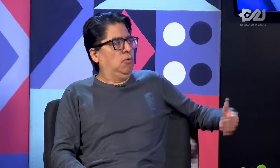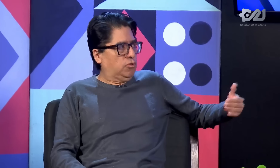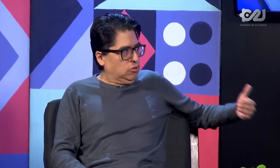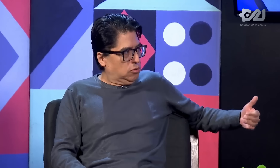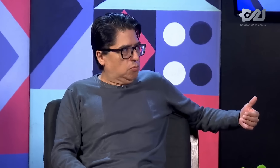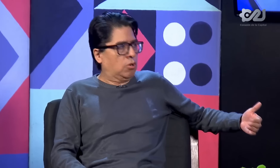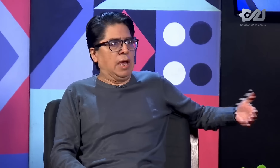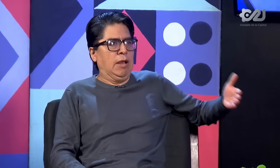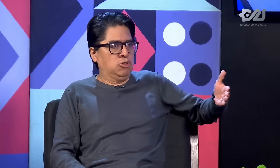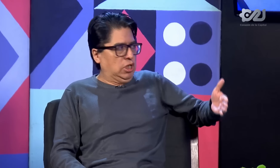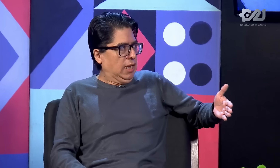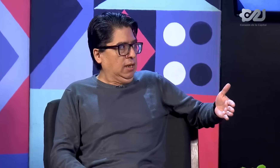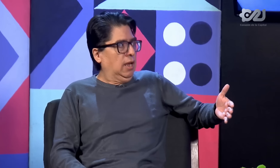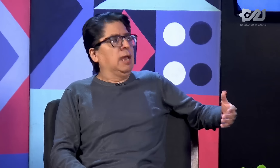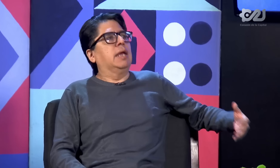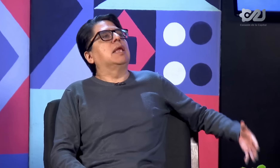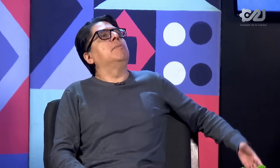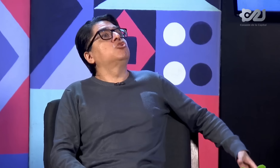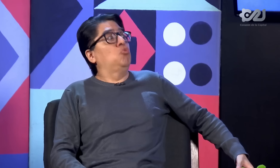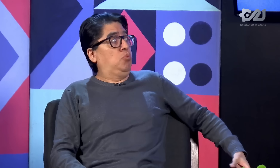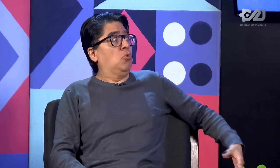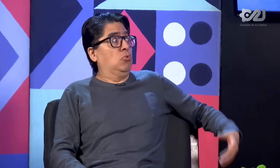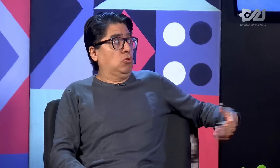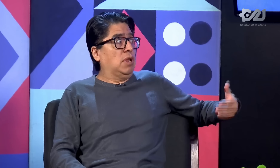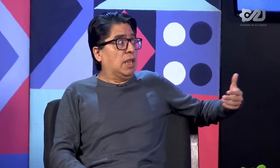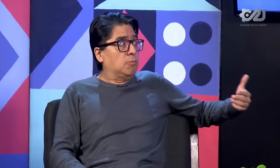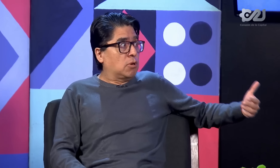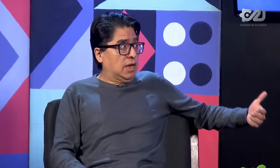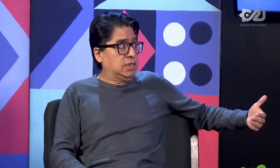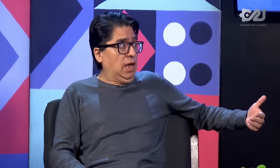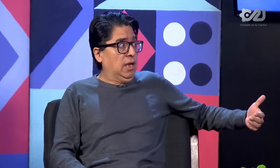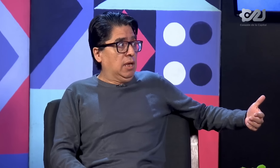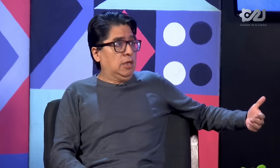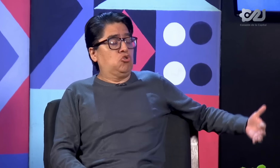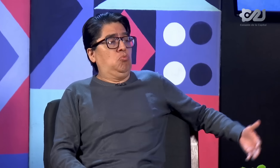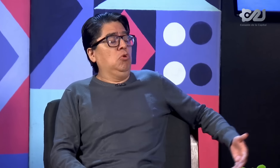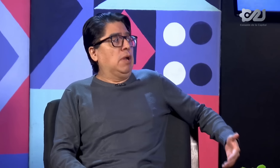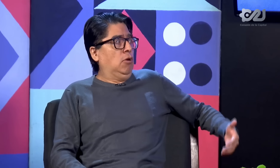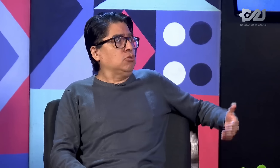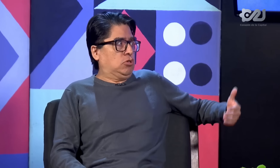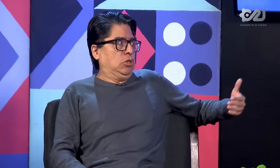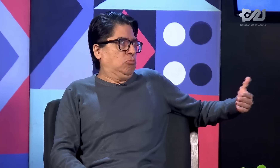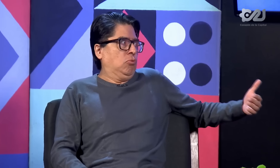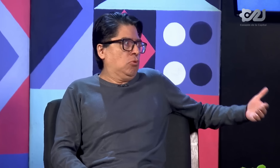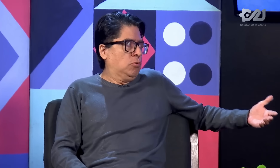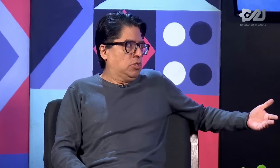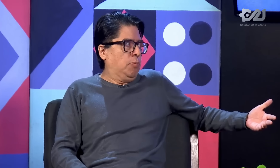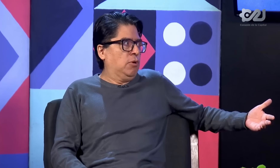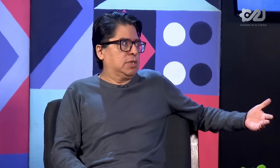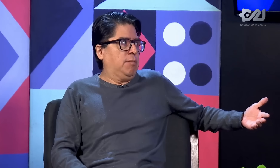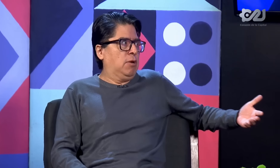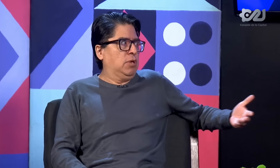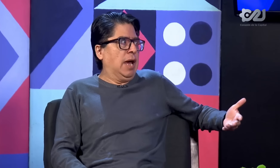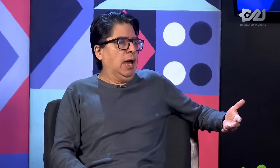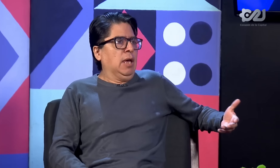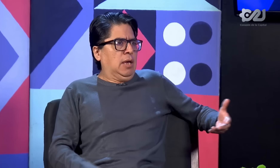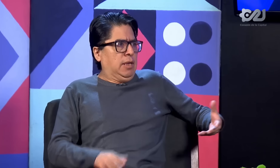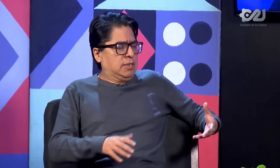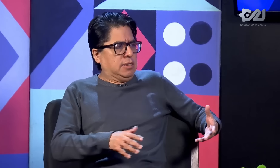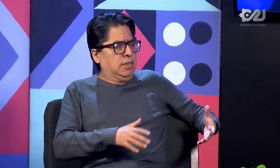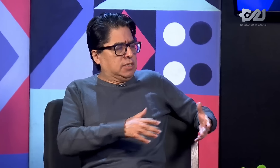millones de votos, porque ahí los tienen, que también son producto de la democracia y son muy valiosos si tú te pones a verlo